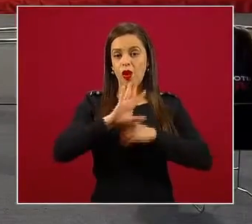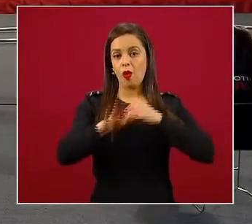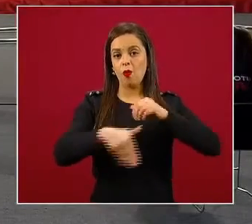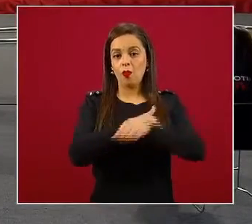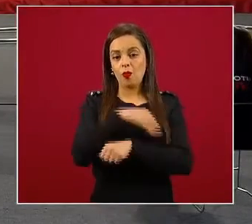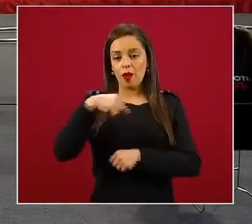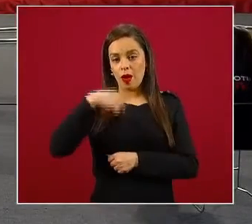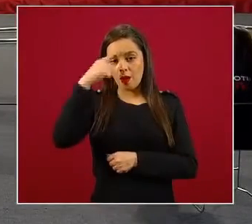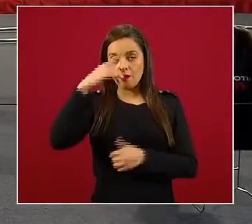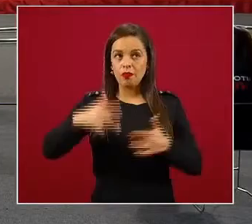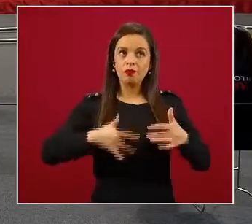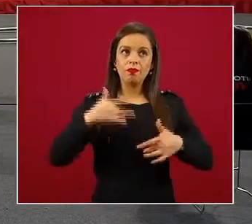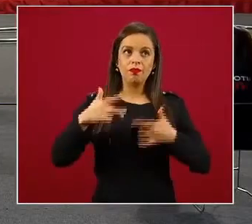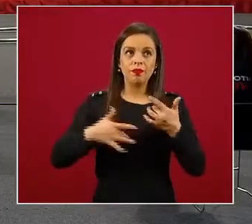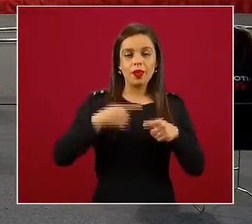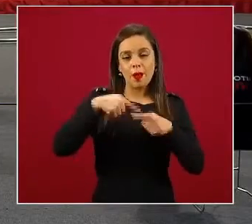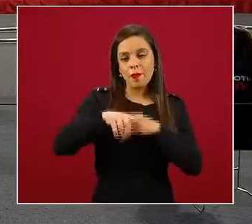algunos